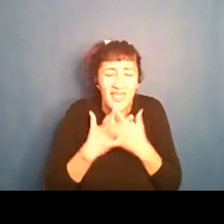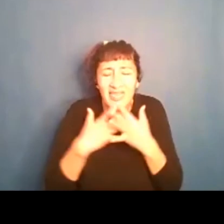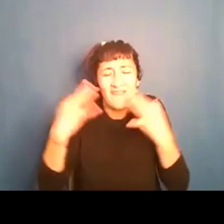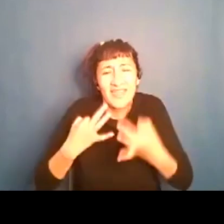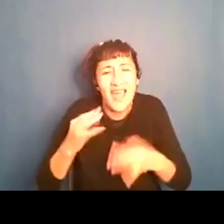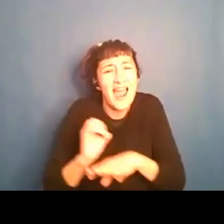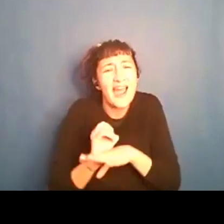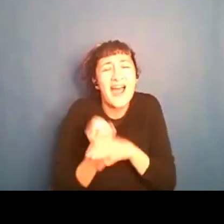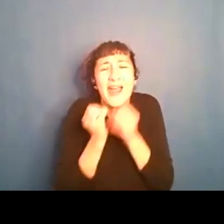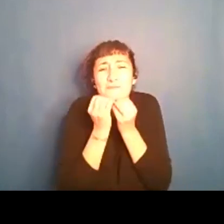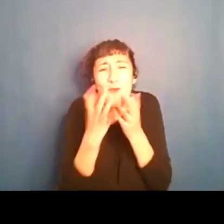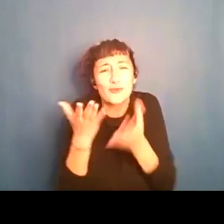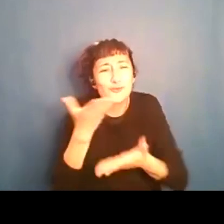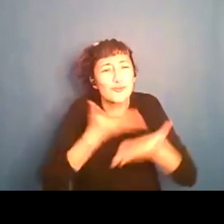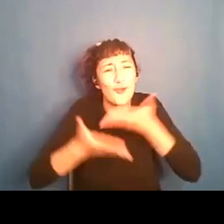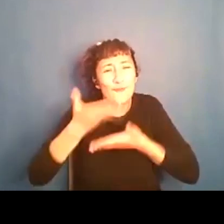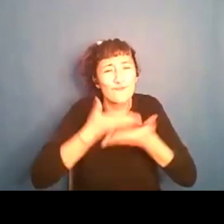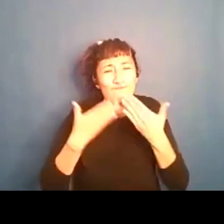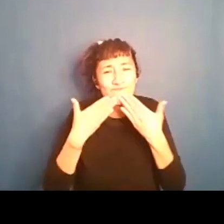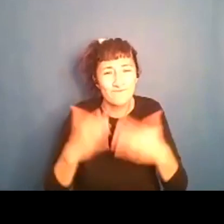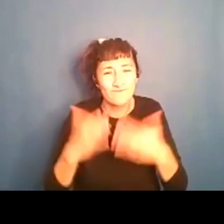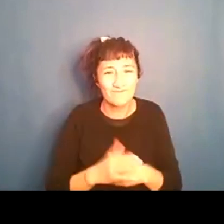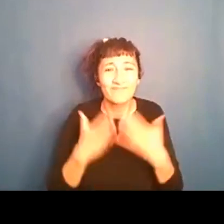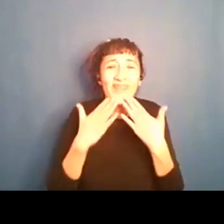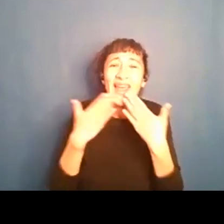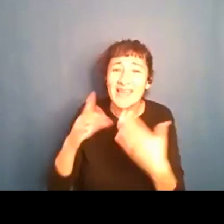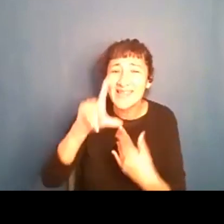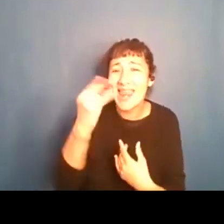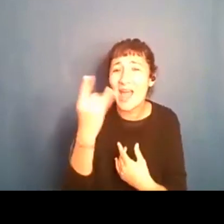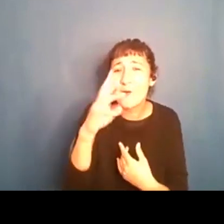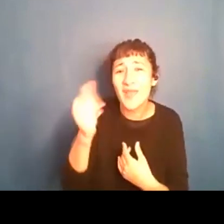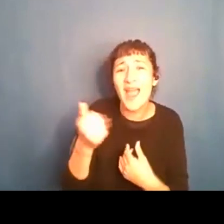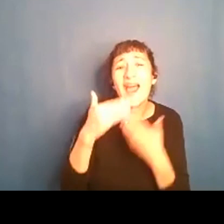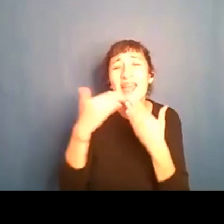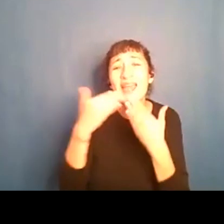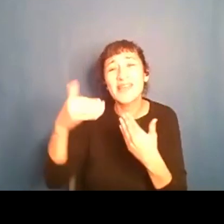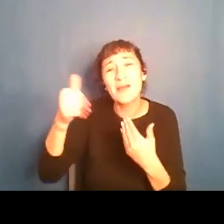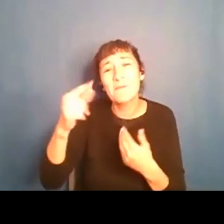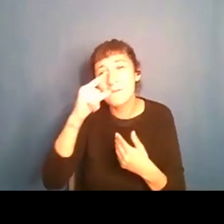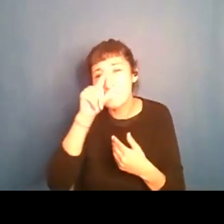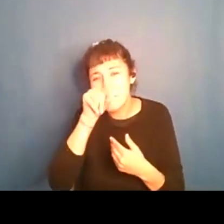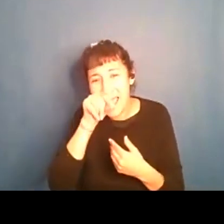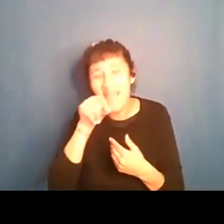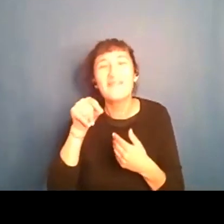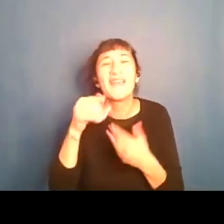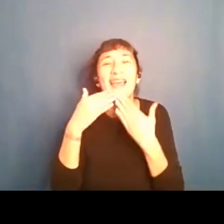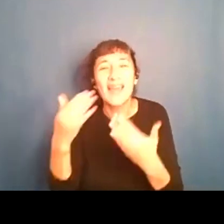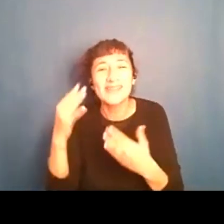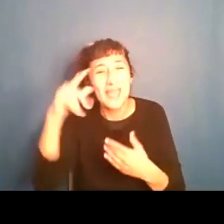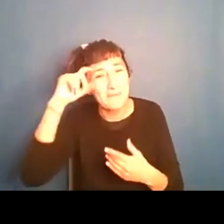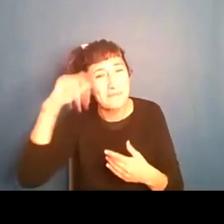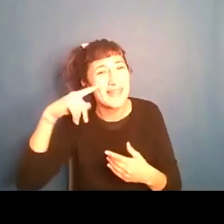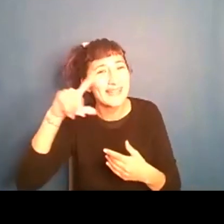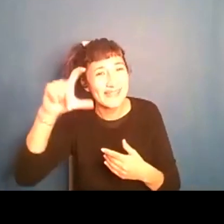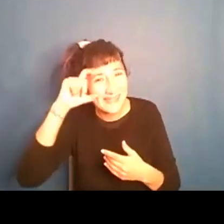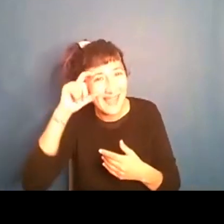intercambio. Gracias Laura, gracias Maive, Milce, Dora, gracias. La verdad que sí,